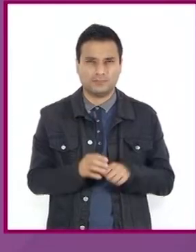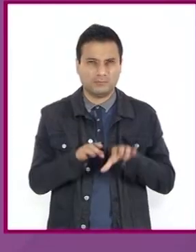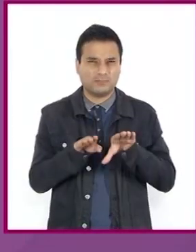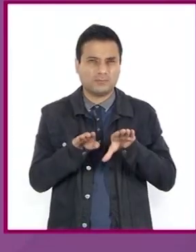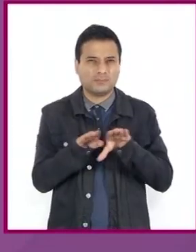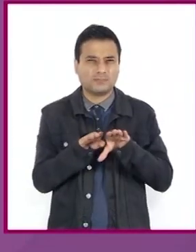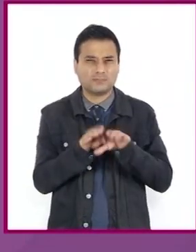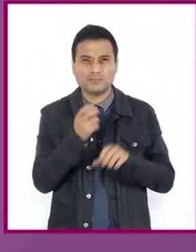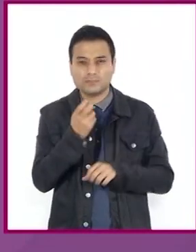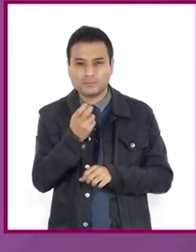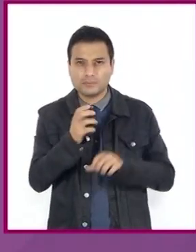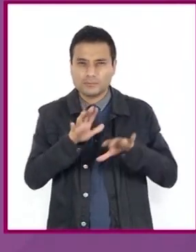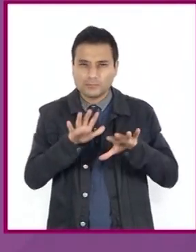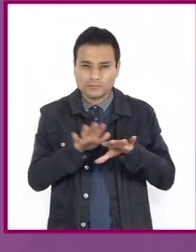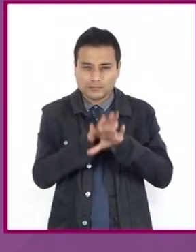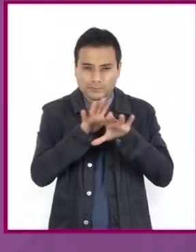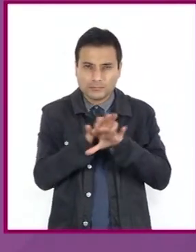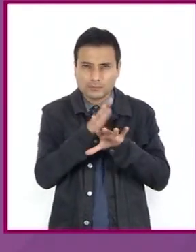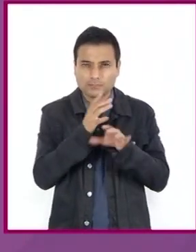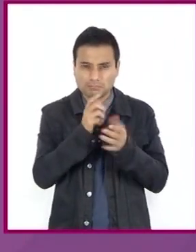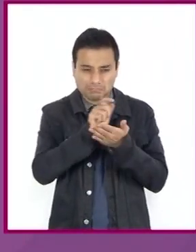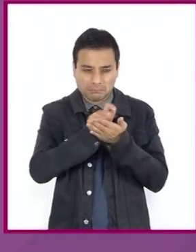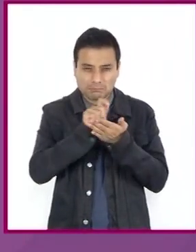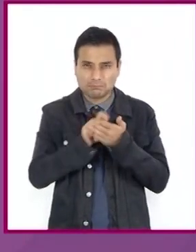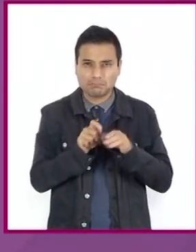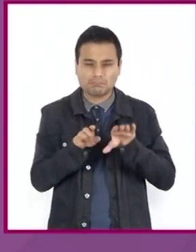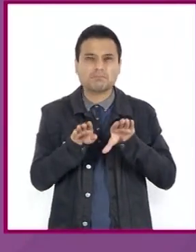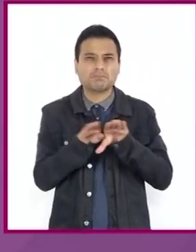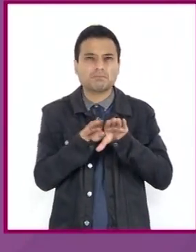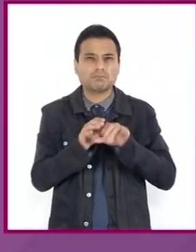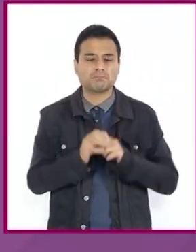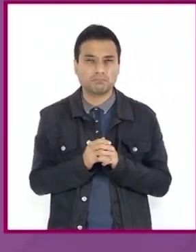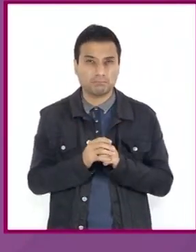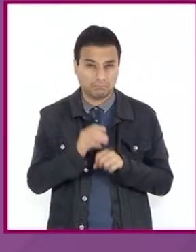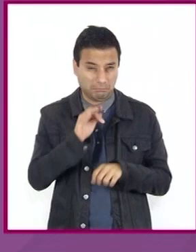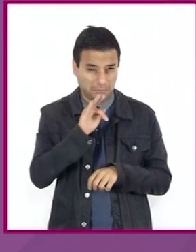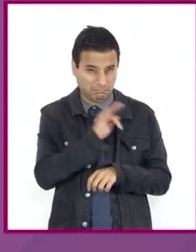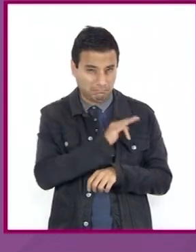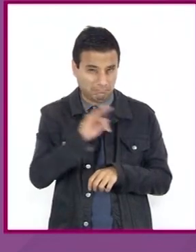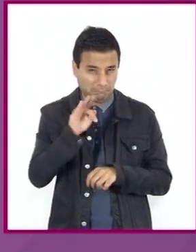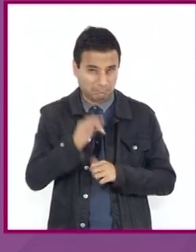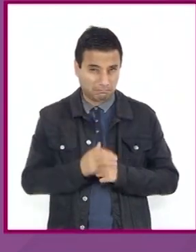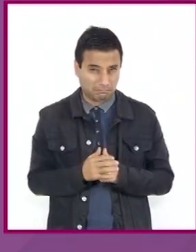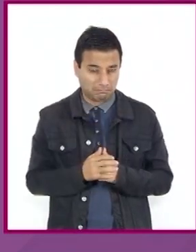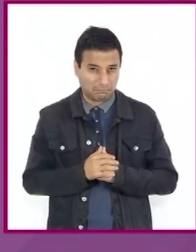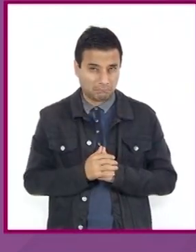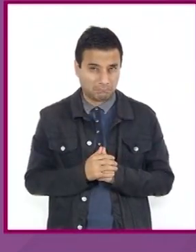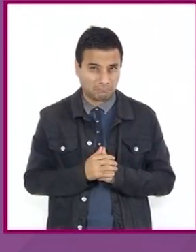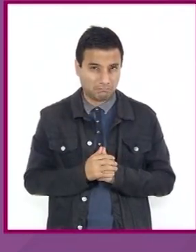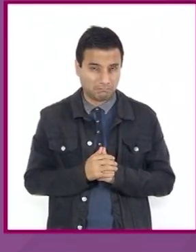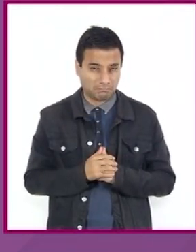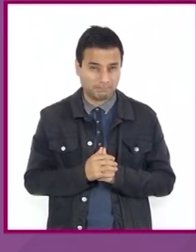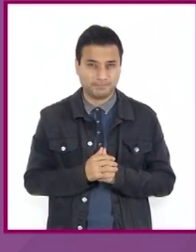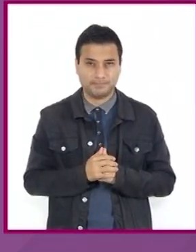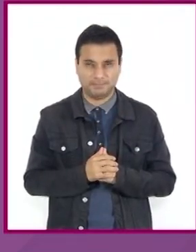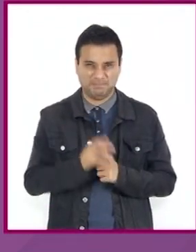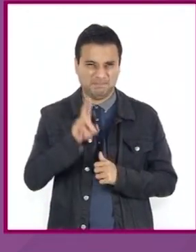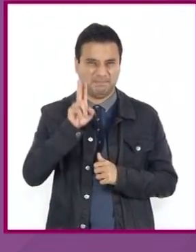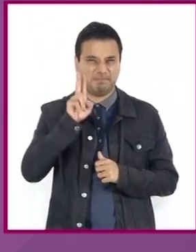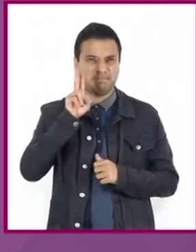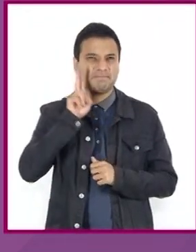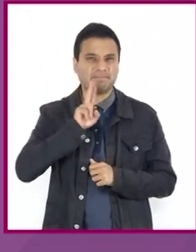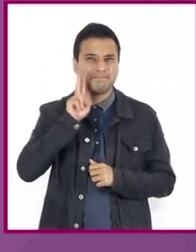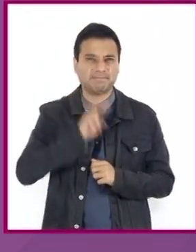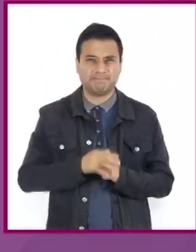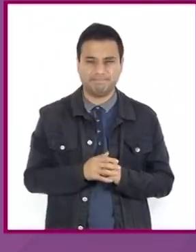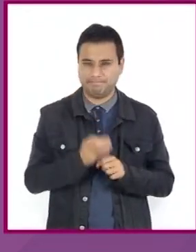los cambios que tienen los materiales durante la reacción química sin utilizar modelos tridimensionales? Descubrámoslo en